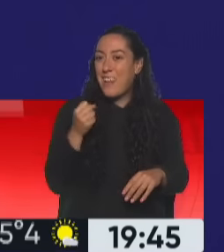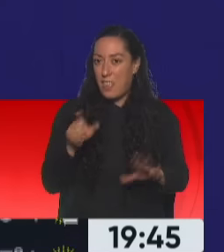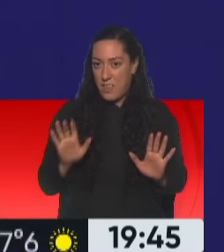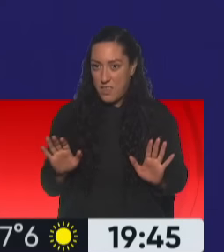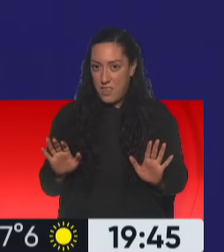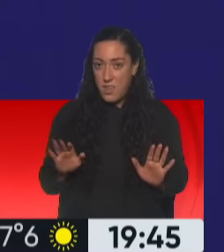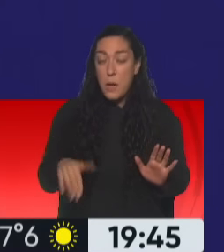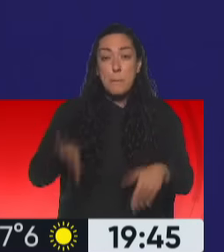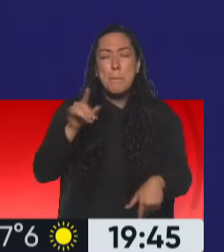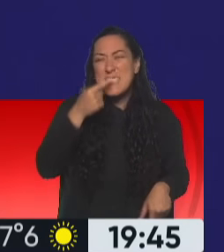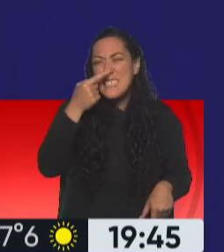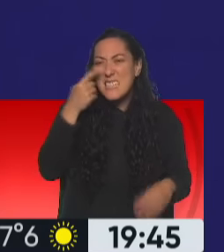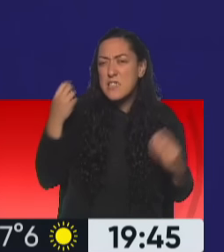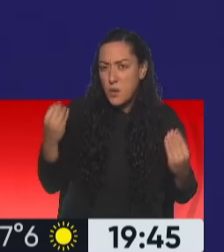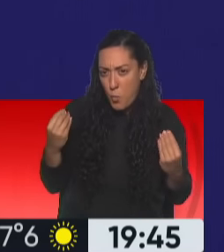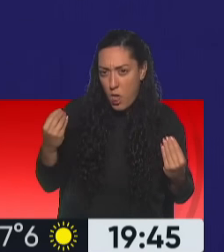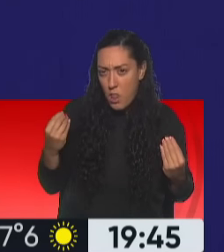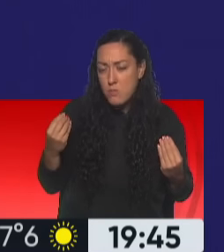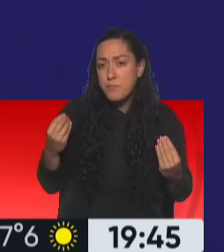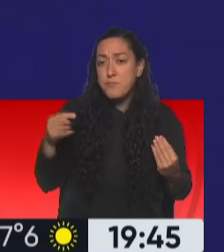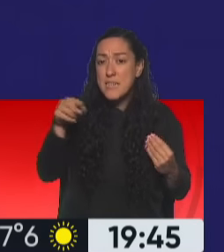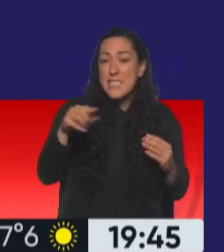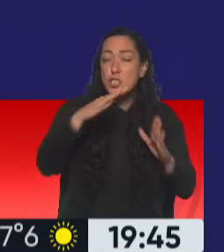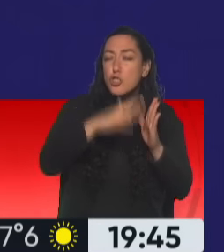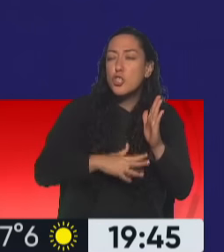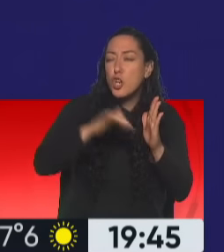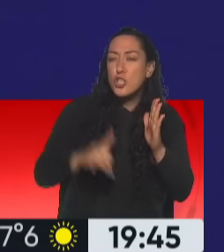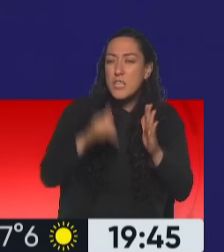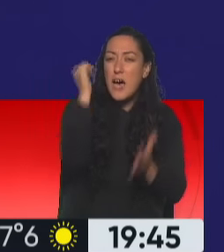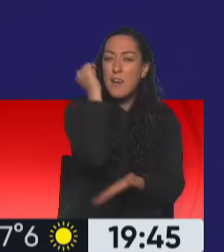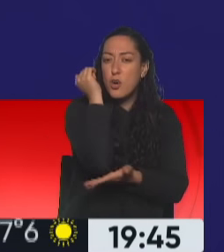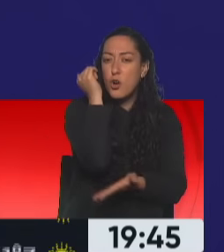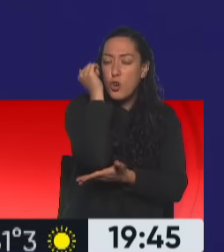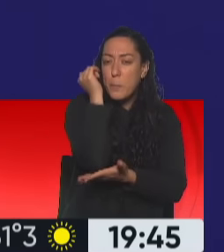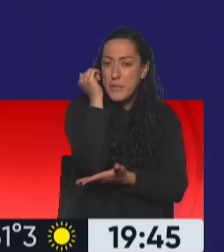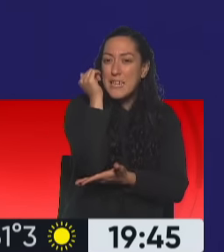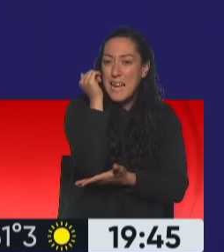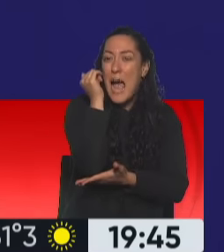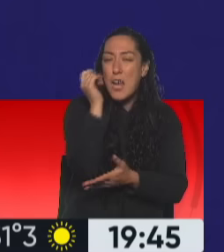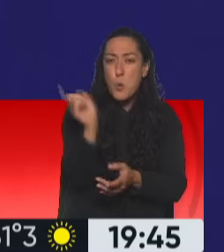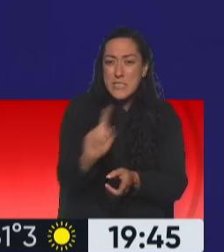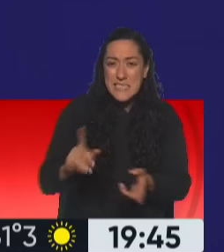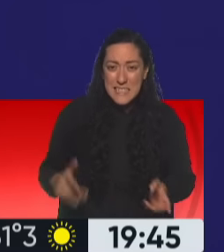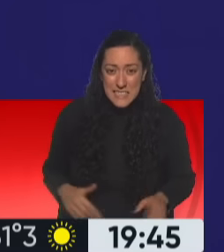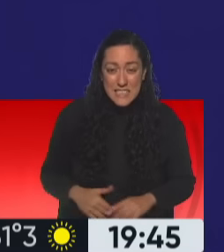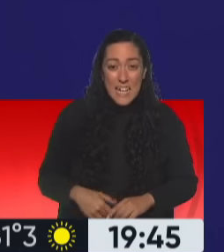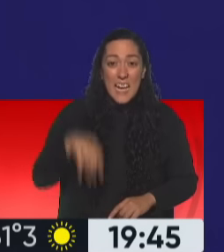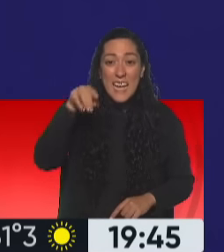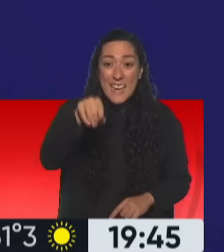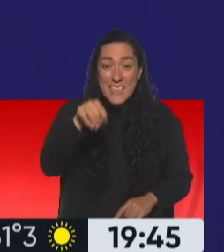Y lo más interesante es que todo esto es teoría económica, no califica de teoría económica, porque esto es